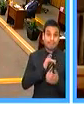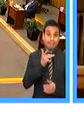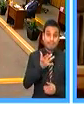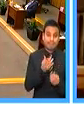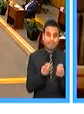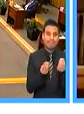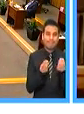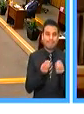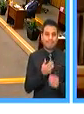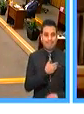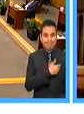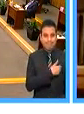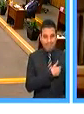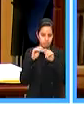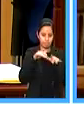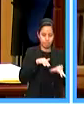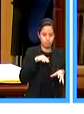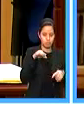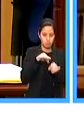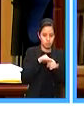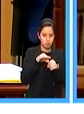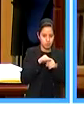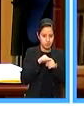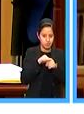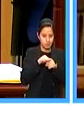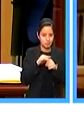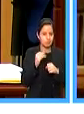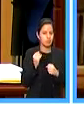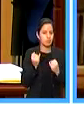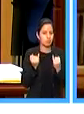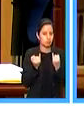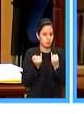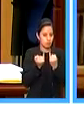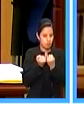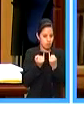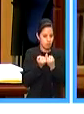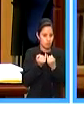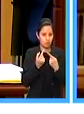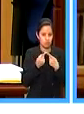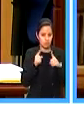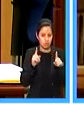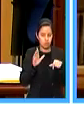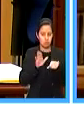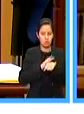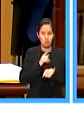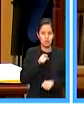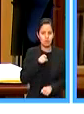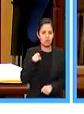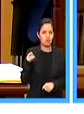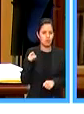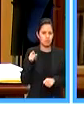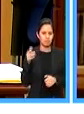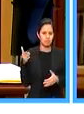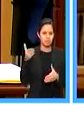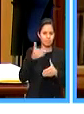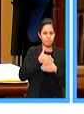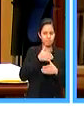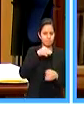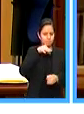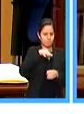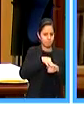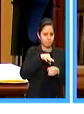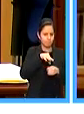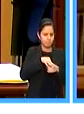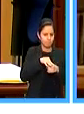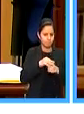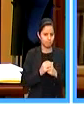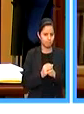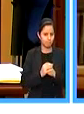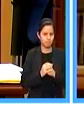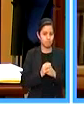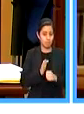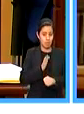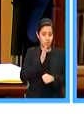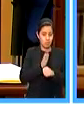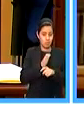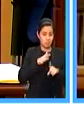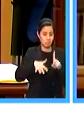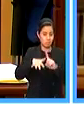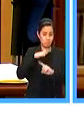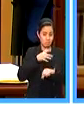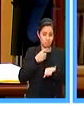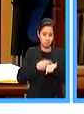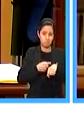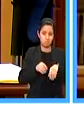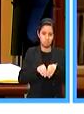ese es el momento jurídico en el que estamos. Como bien decías, la Comisión de Fiscalización del INE